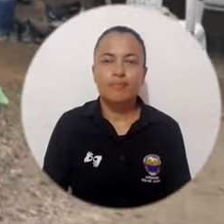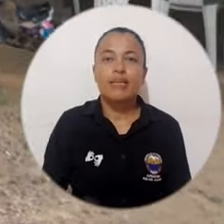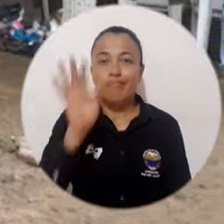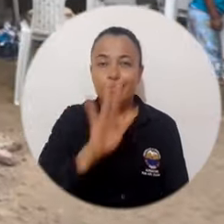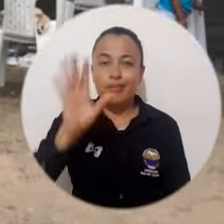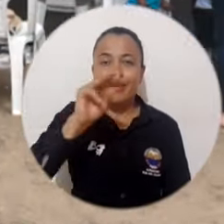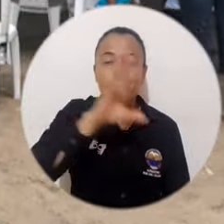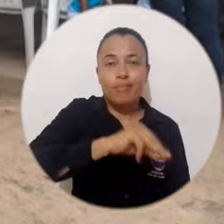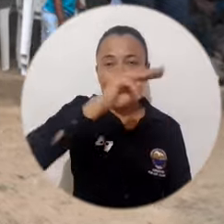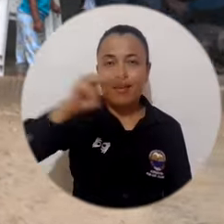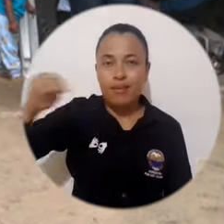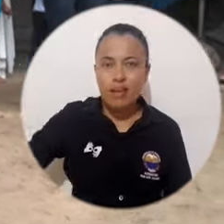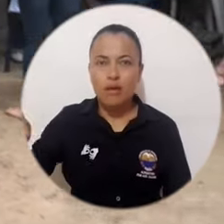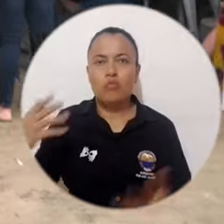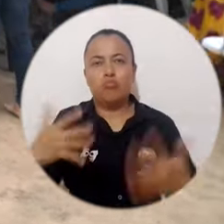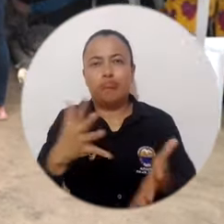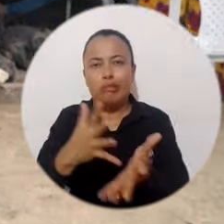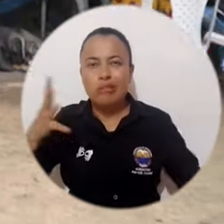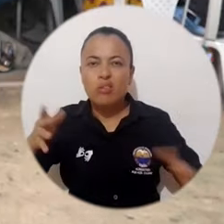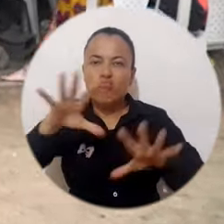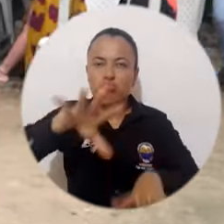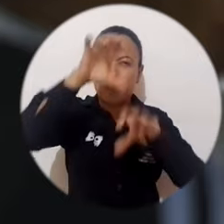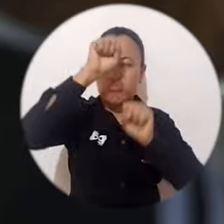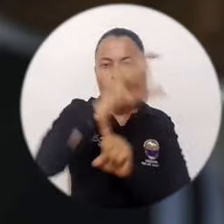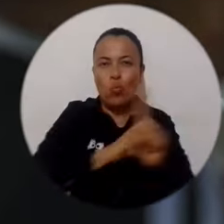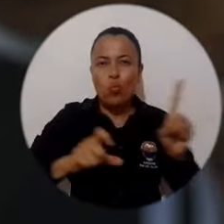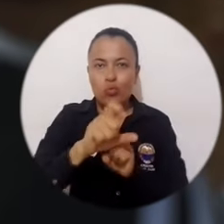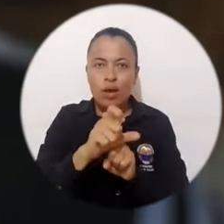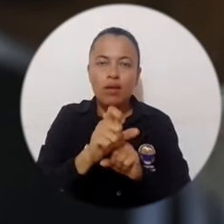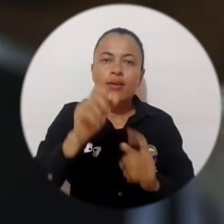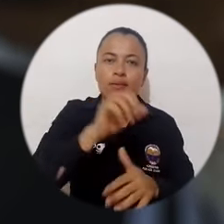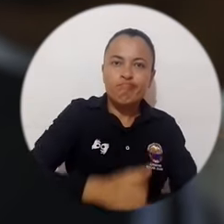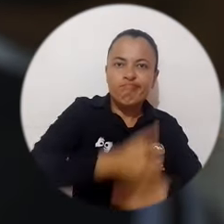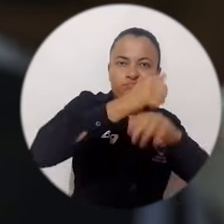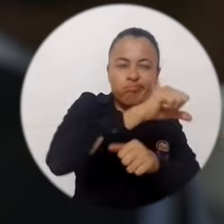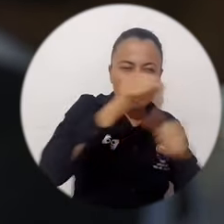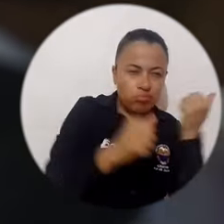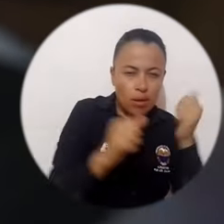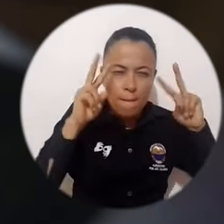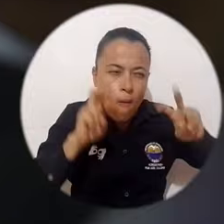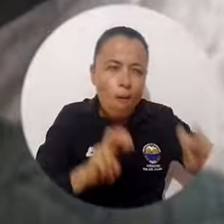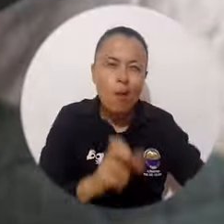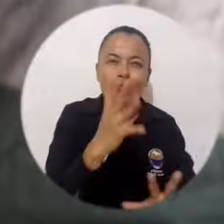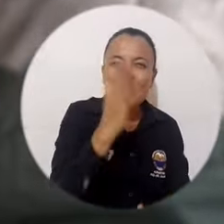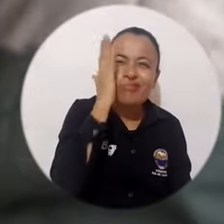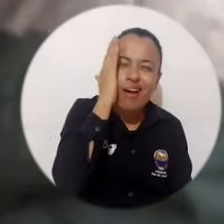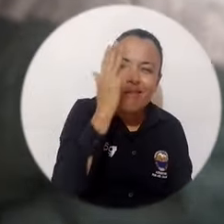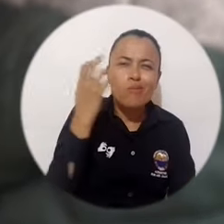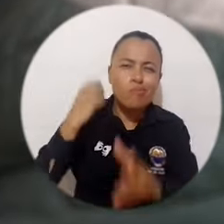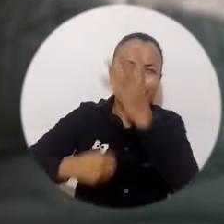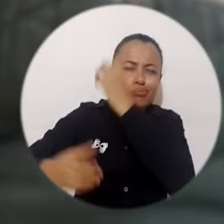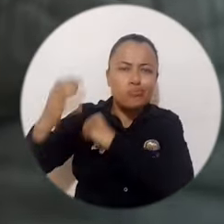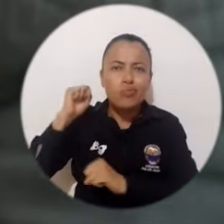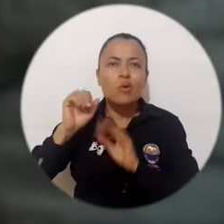El departamento del Magdalena es rico en apropiación cultural. La Vicerrectoría, explorando en los saberes ancestrales del territorio,